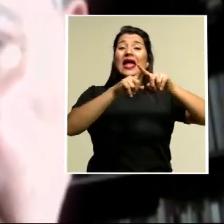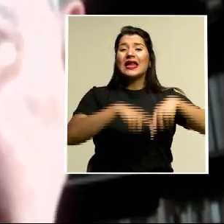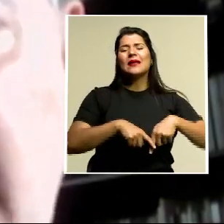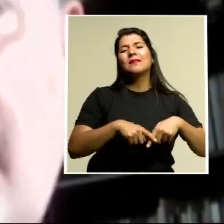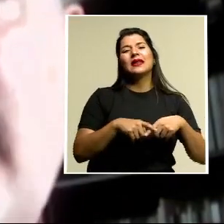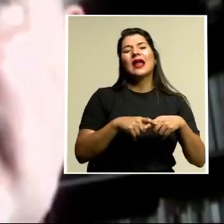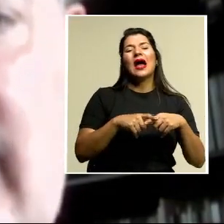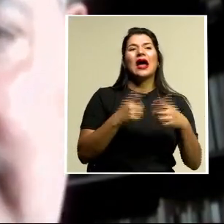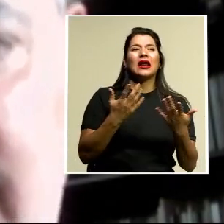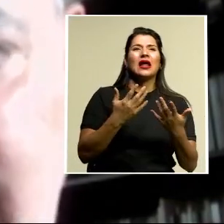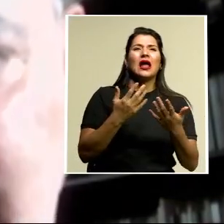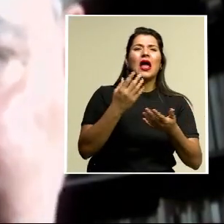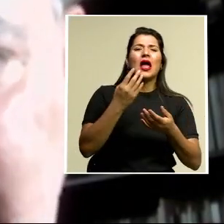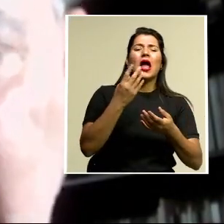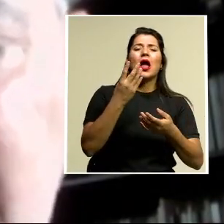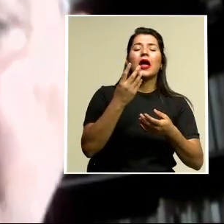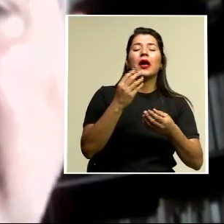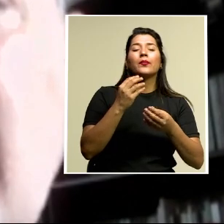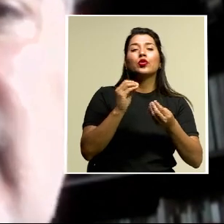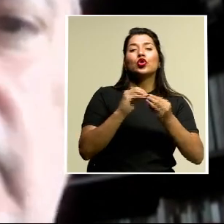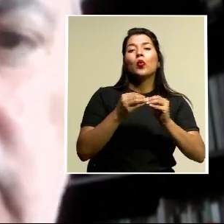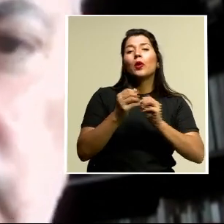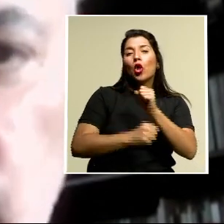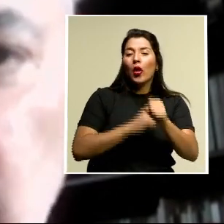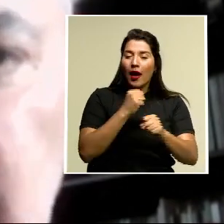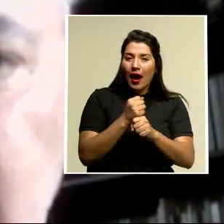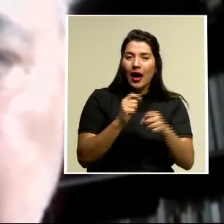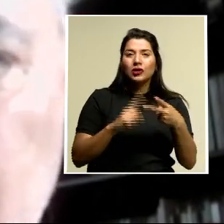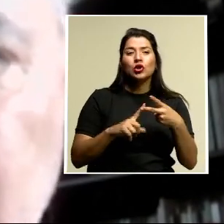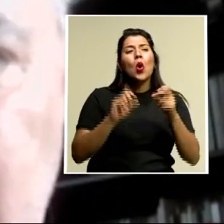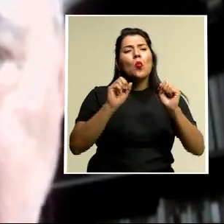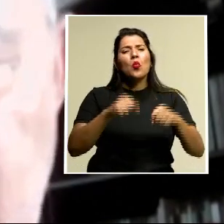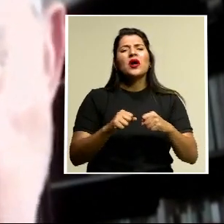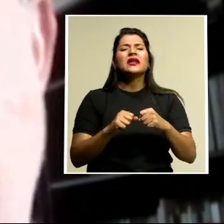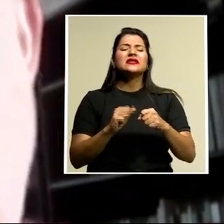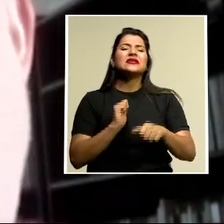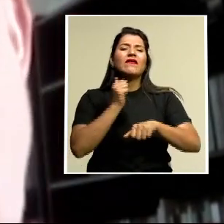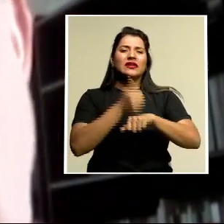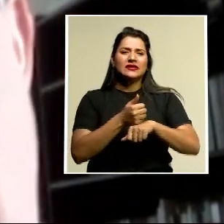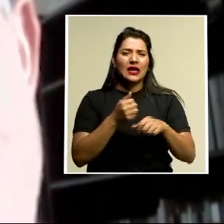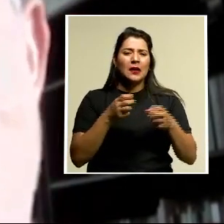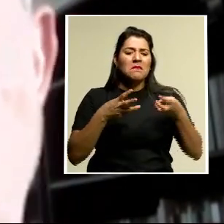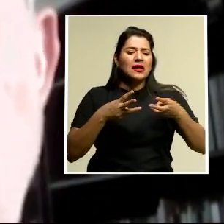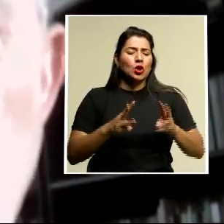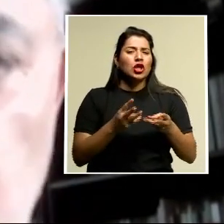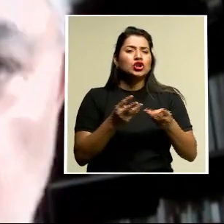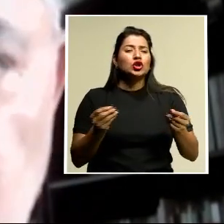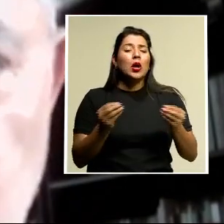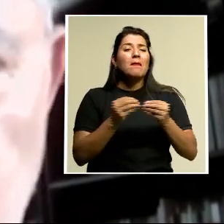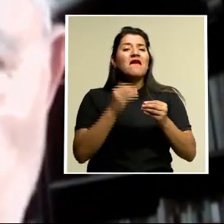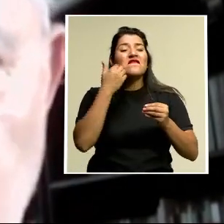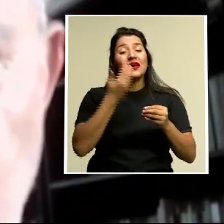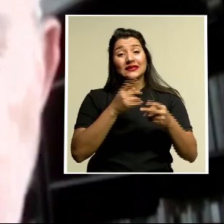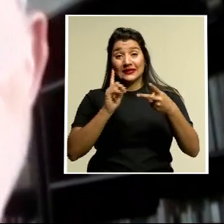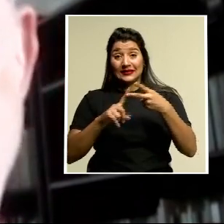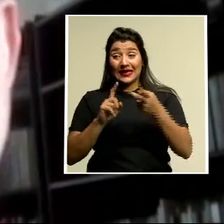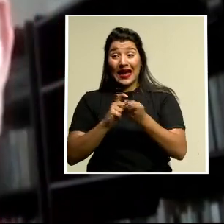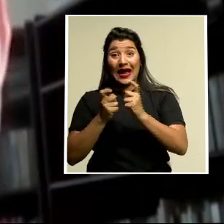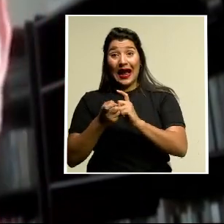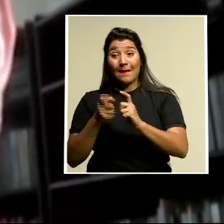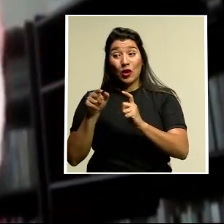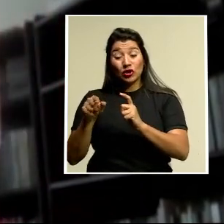durar años. Nuestro código no establece un plazo. El viejo Código de Procedimientos Penales, que entró a regir en 1975